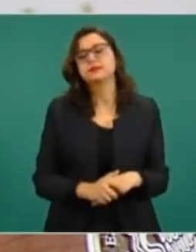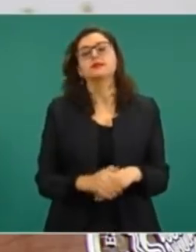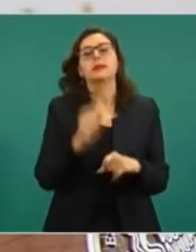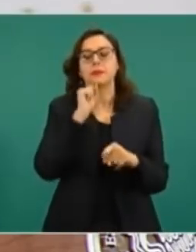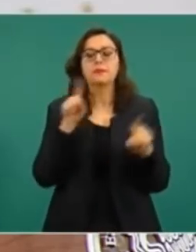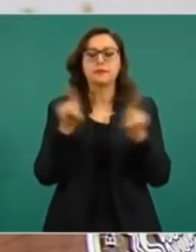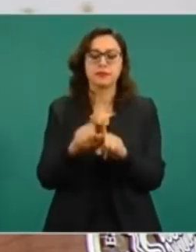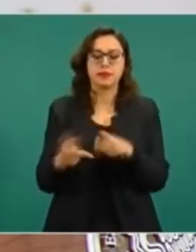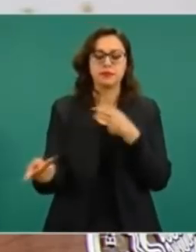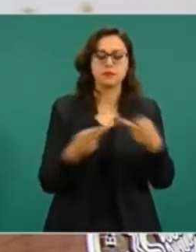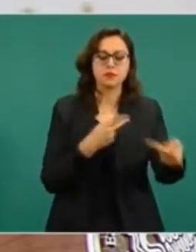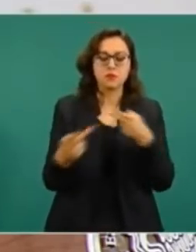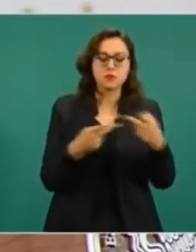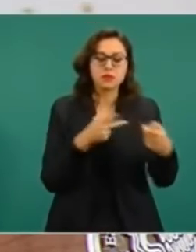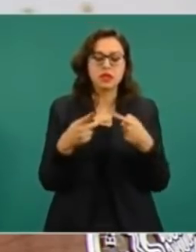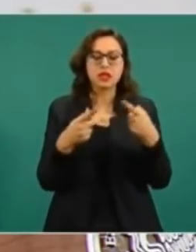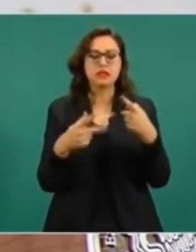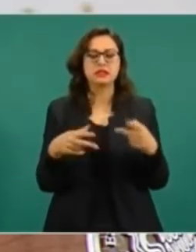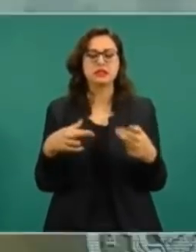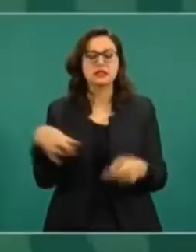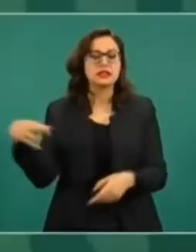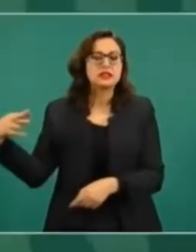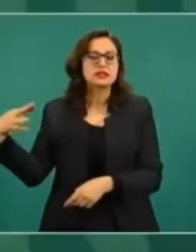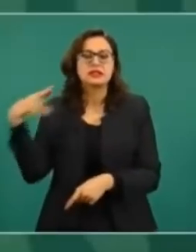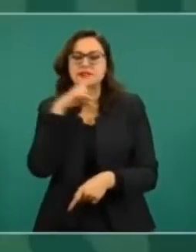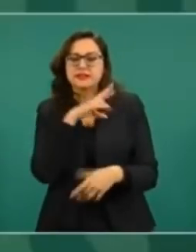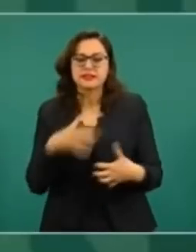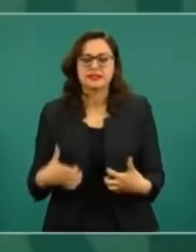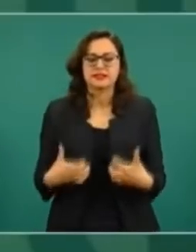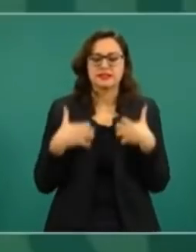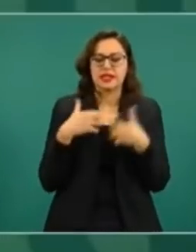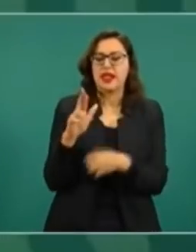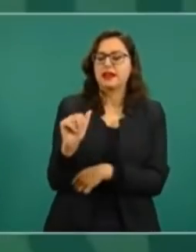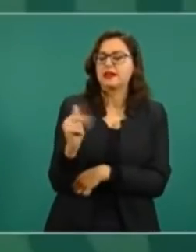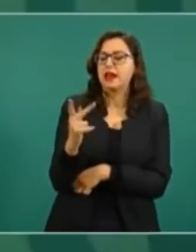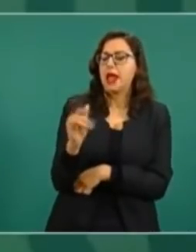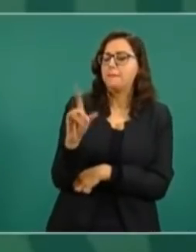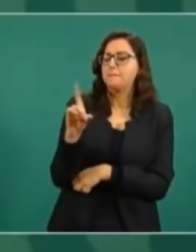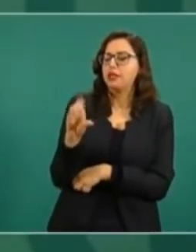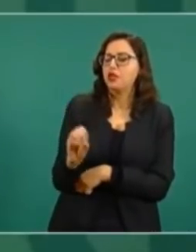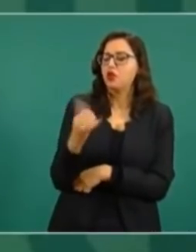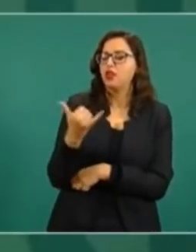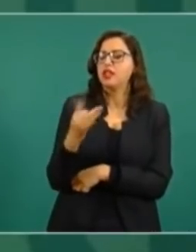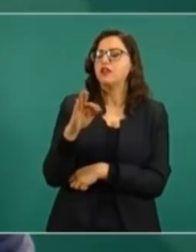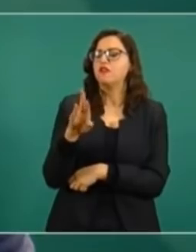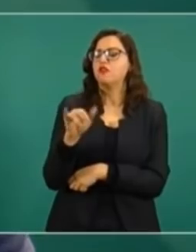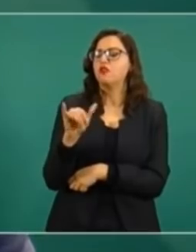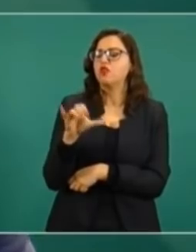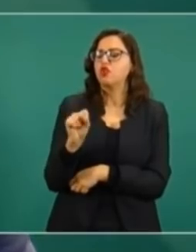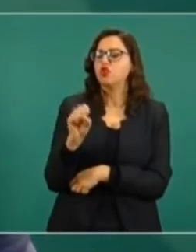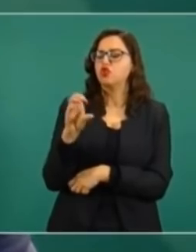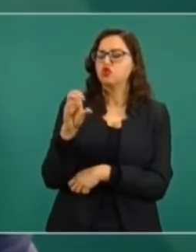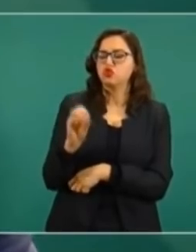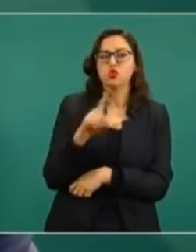furioso. Se metieron con armas,